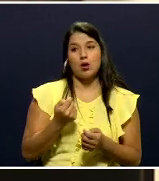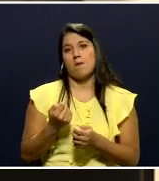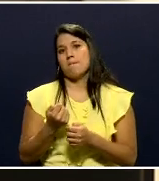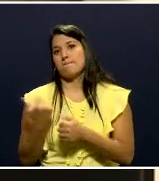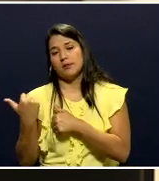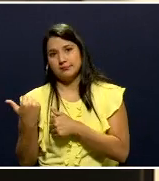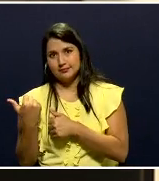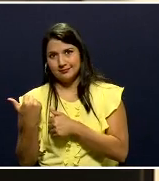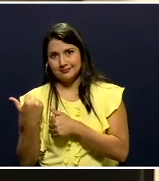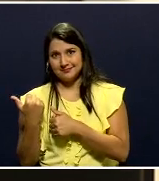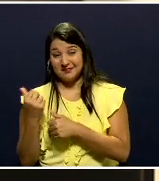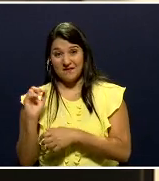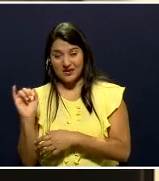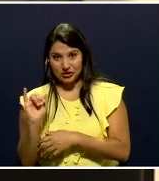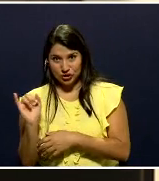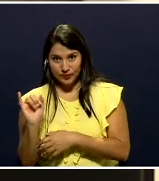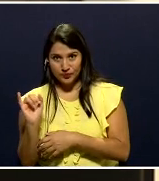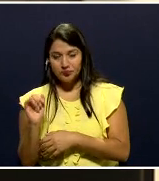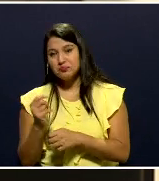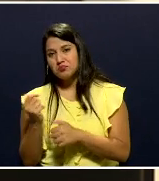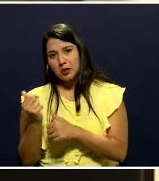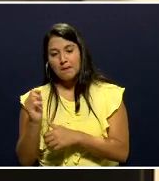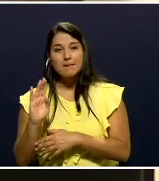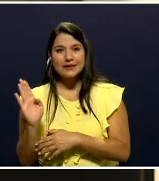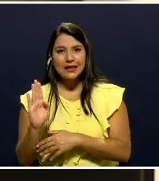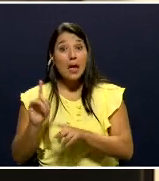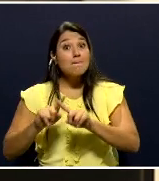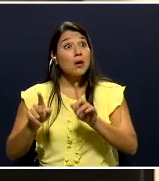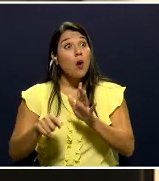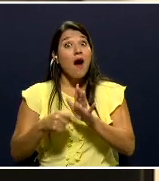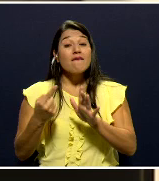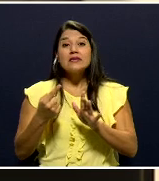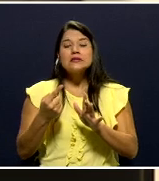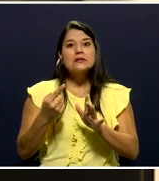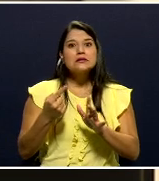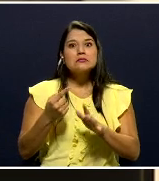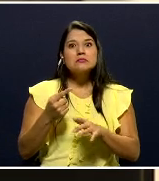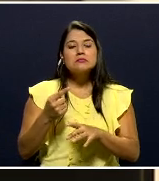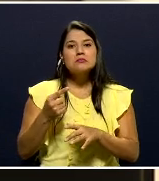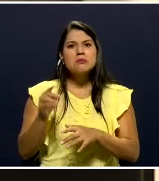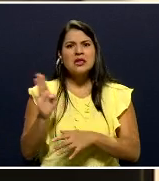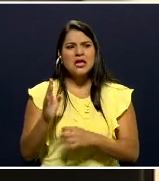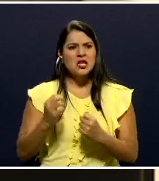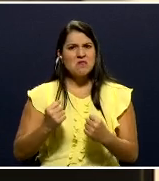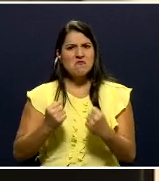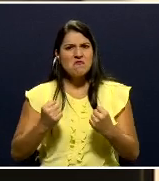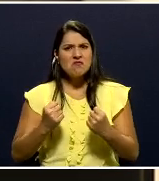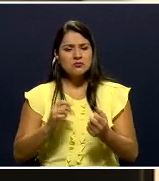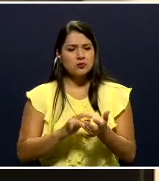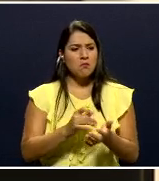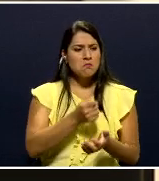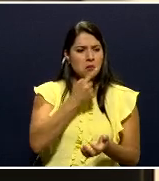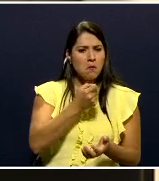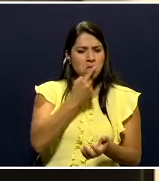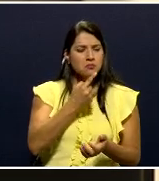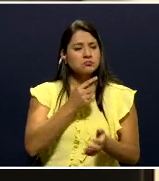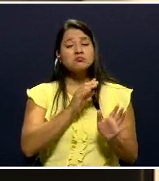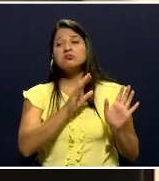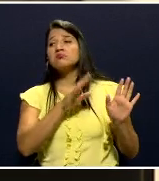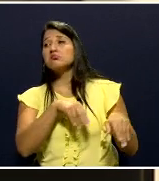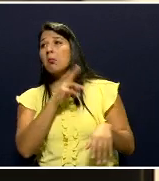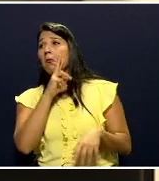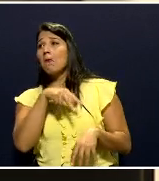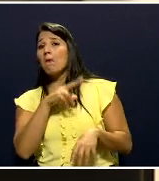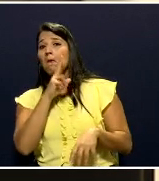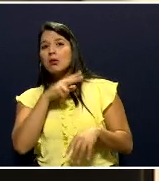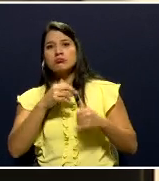Podemos decir que es un proceso de aprendizaje sin duda alguna. Pero justamente la diversidad tan grande que nosotros encontramos en